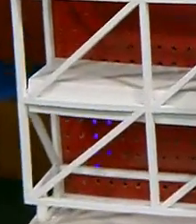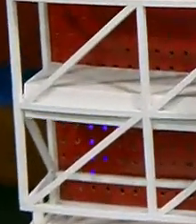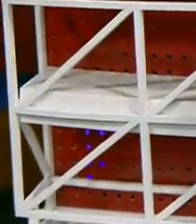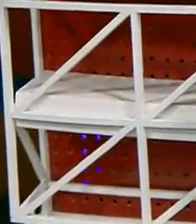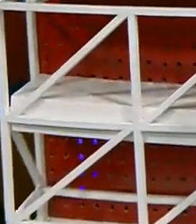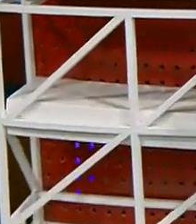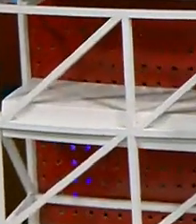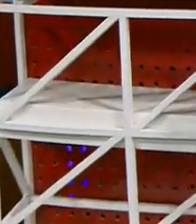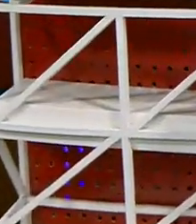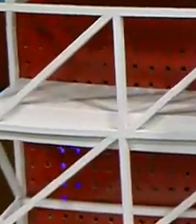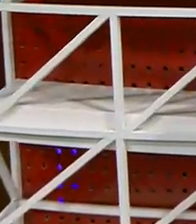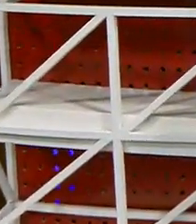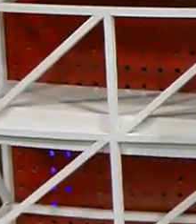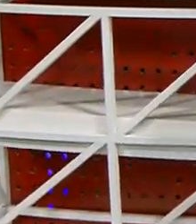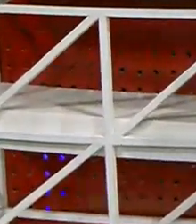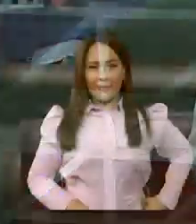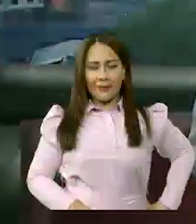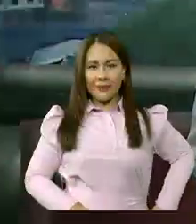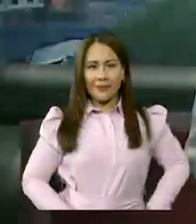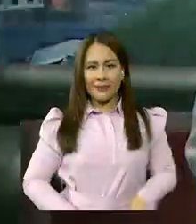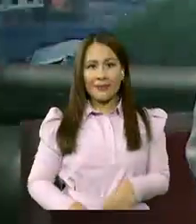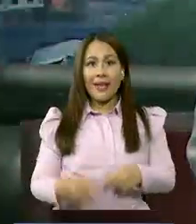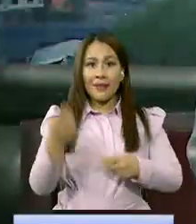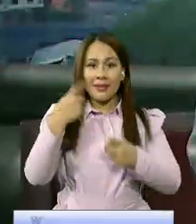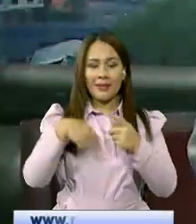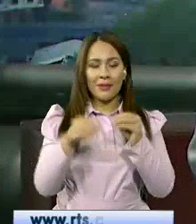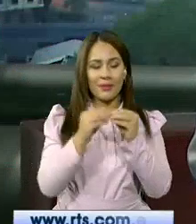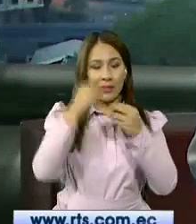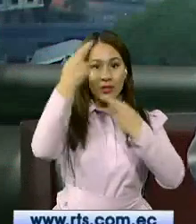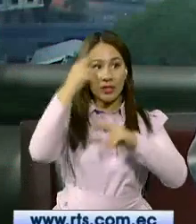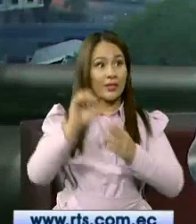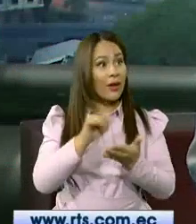Estamos de regreso para continuar con la información.